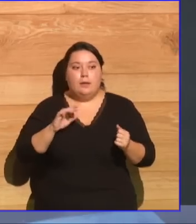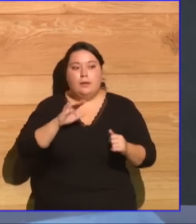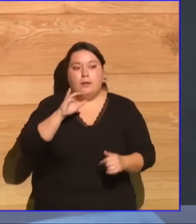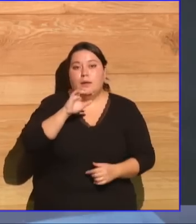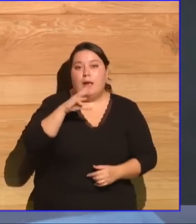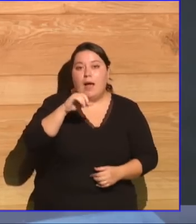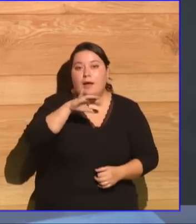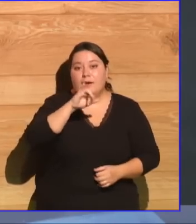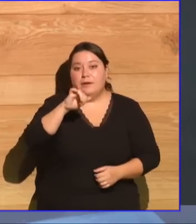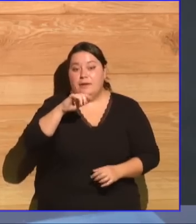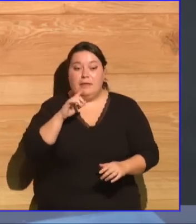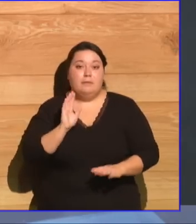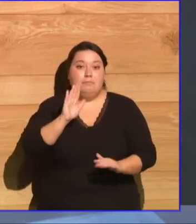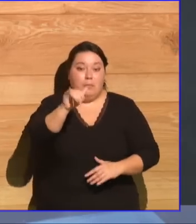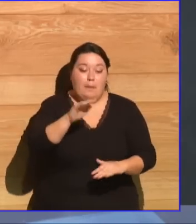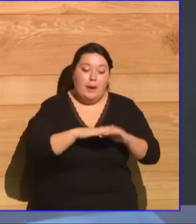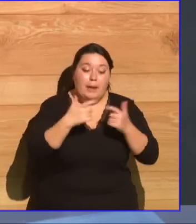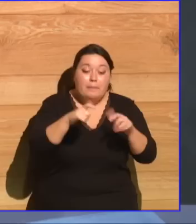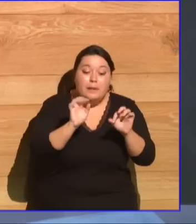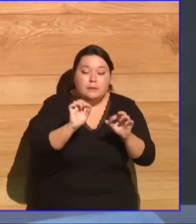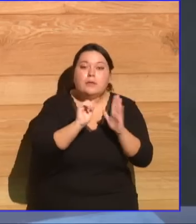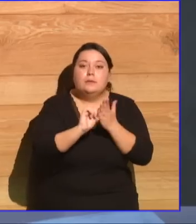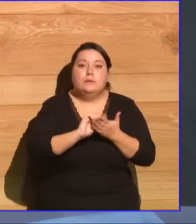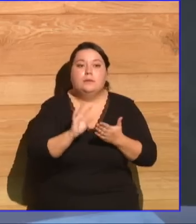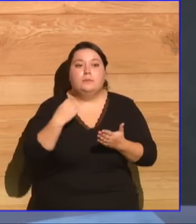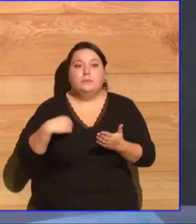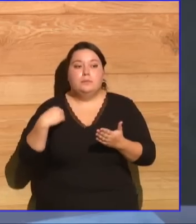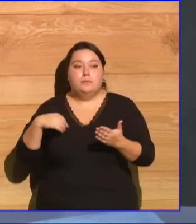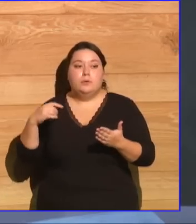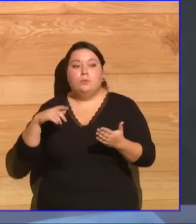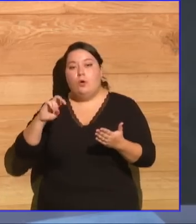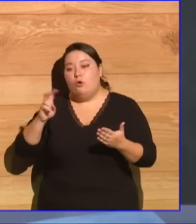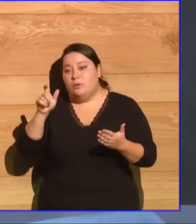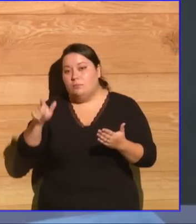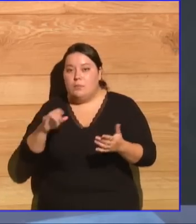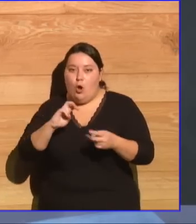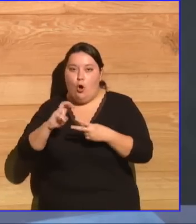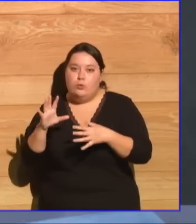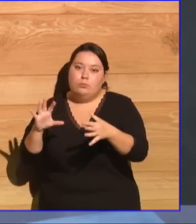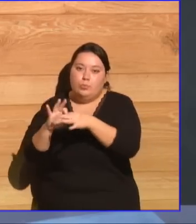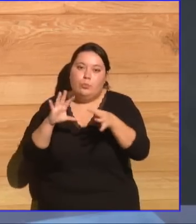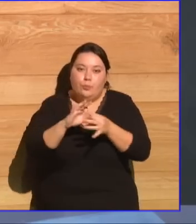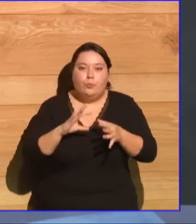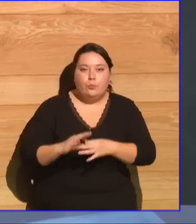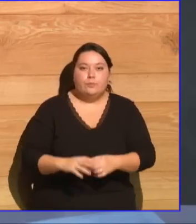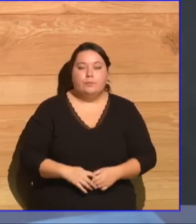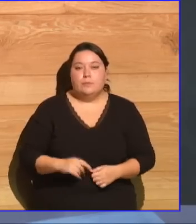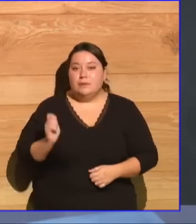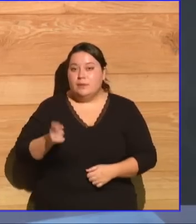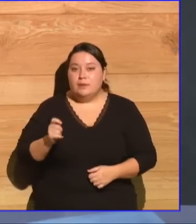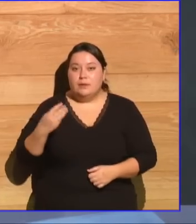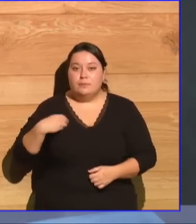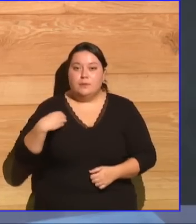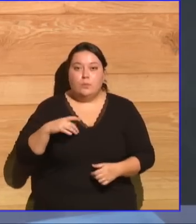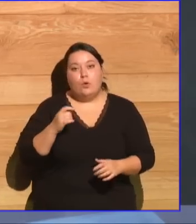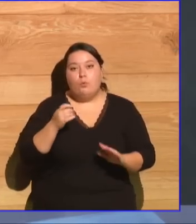ejemplo, para que escriba concretamente esas partes. Igual que Menno Meyjes escribe no sé qué y Stoppard escribe no sé cuál. Muchas veces como doctores